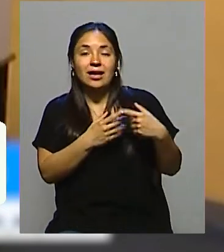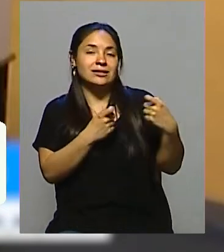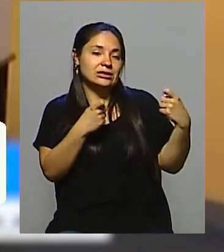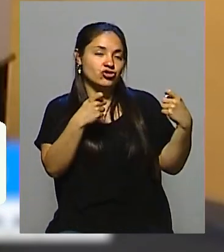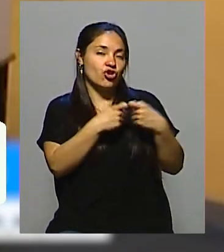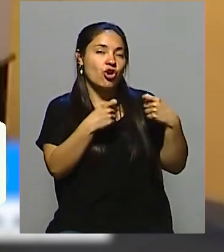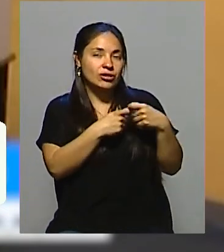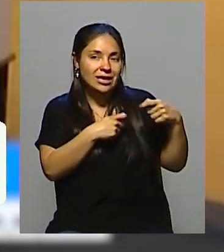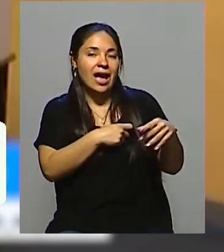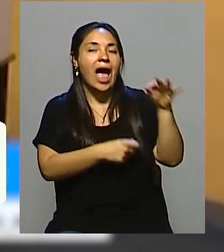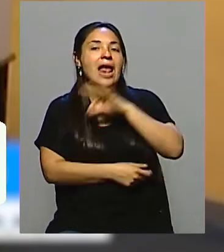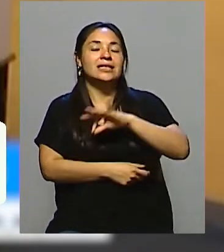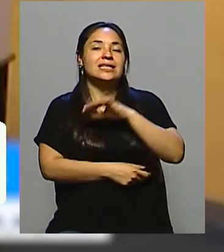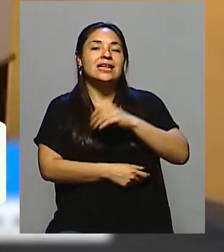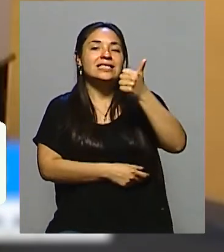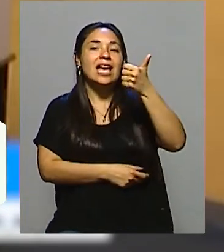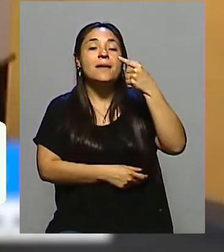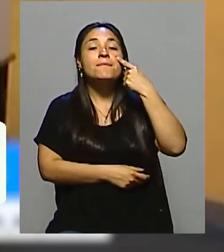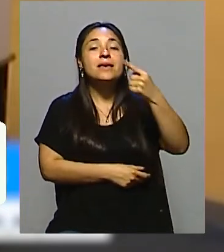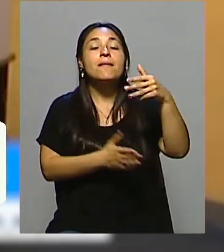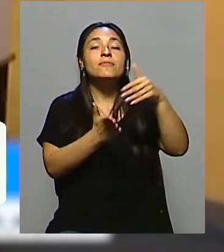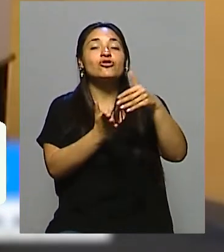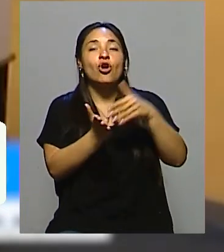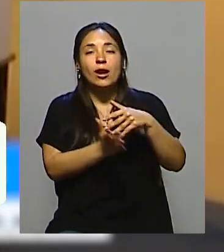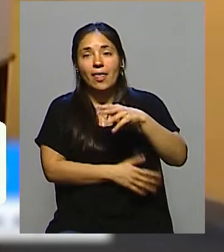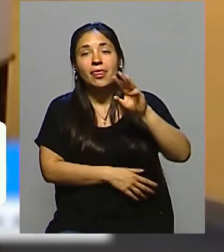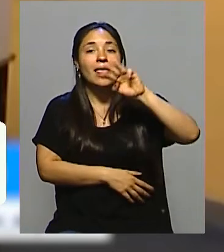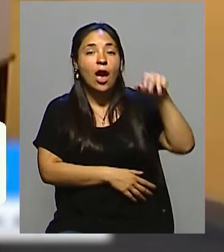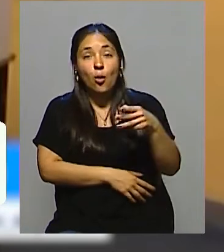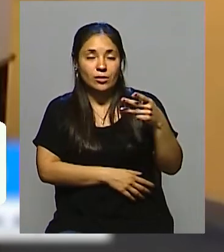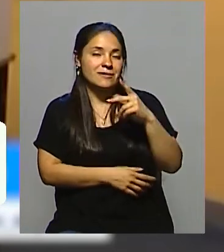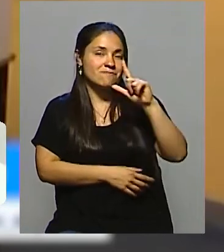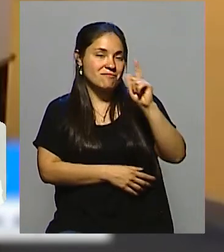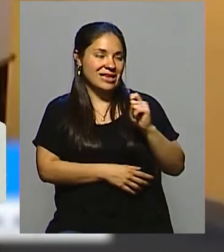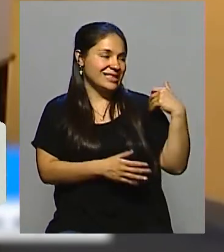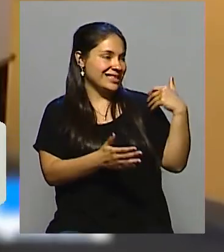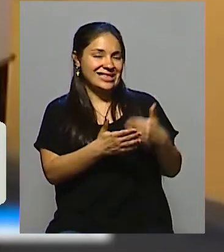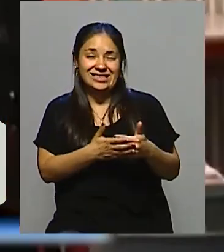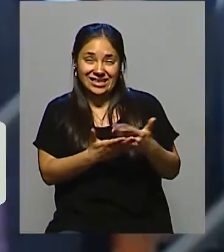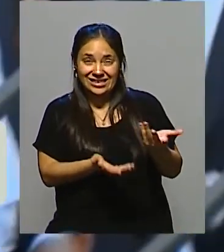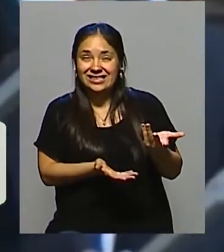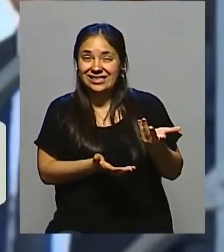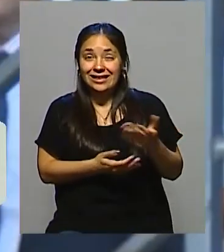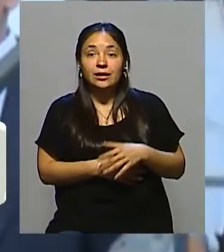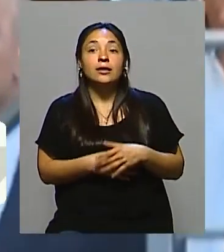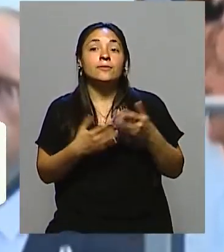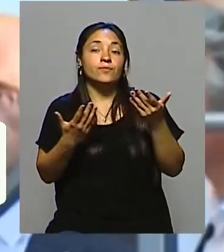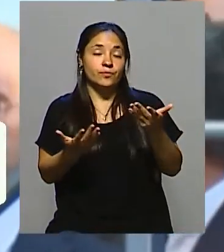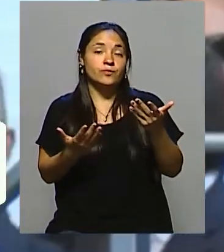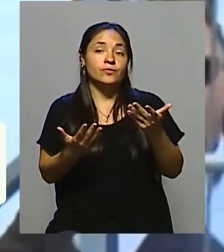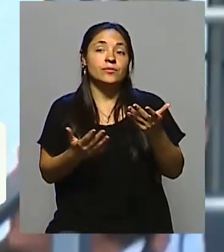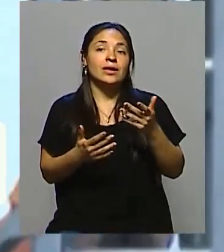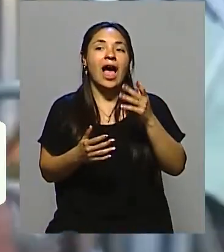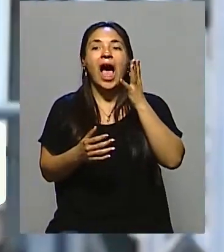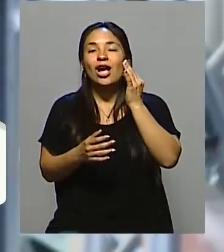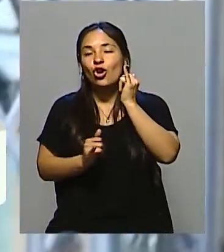por 6.000 millones de euros solamente en estos últimos meses. O sea que, si puedo usar un término bien